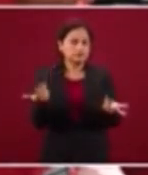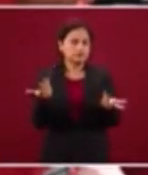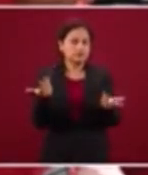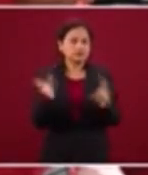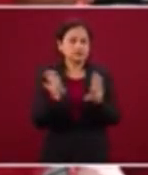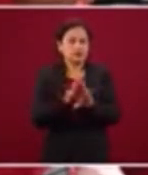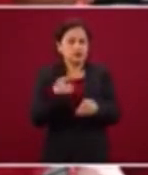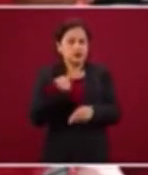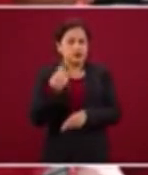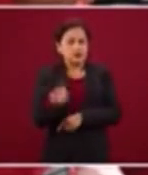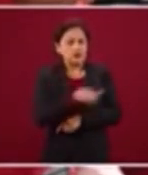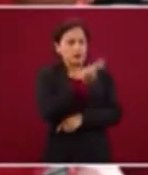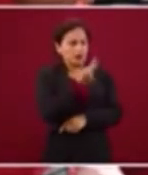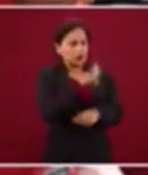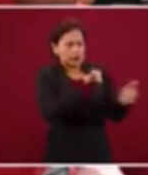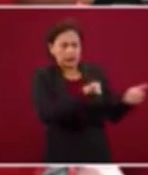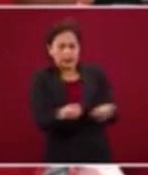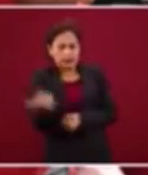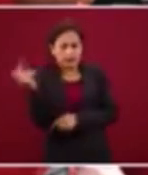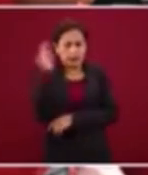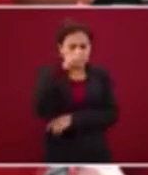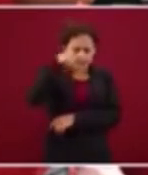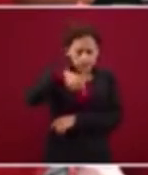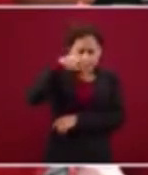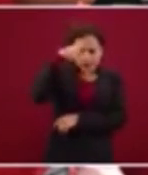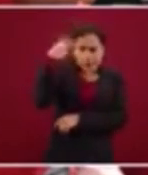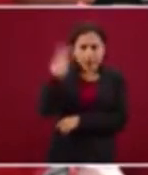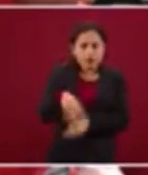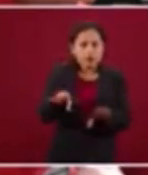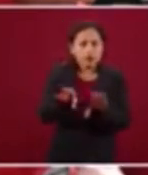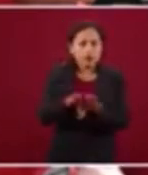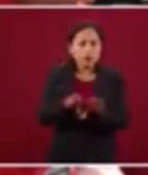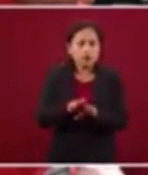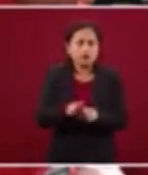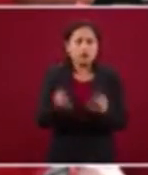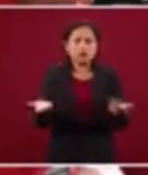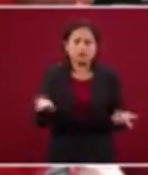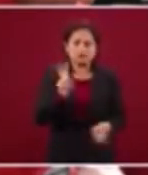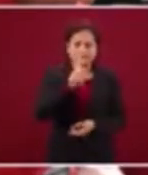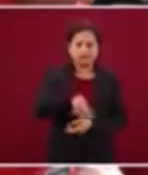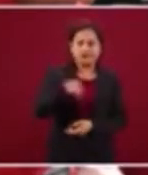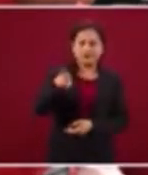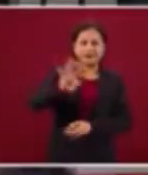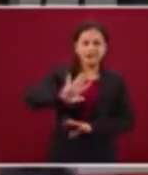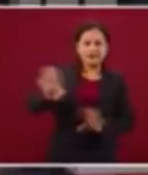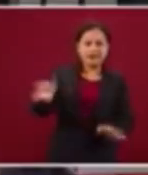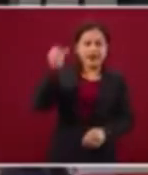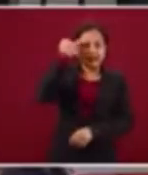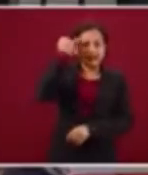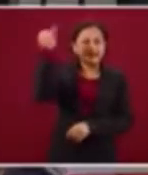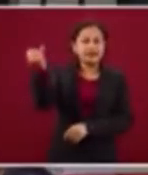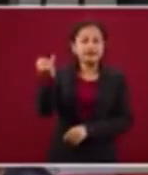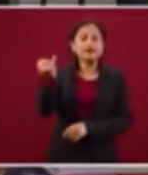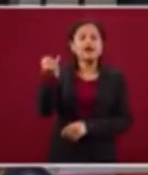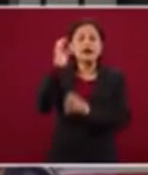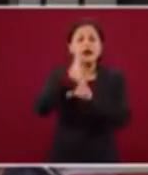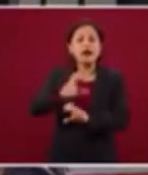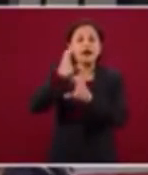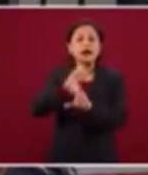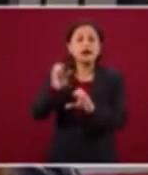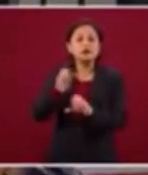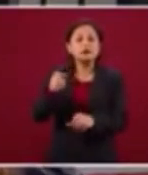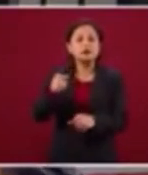a México? E incluso ya hay cumbia del avión, ya hay Entonces, serían… No está